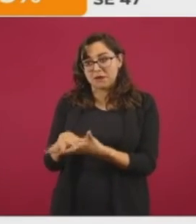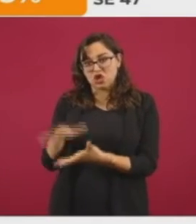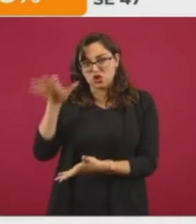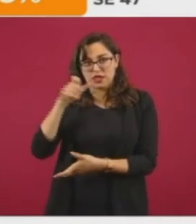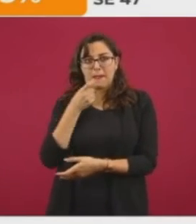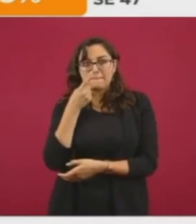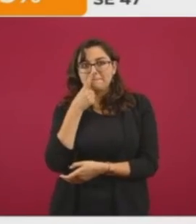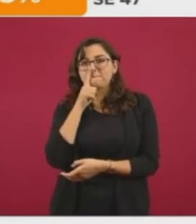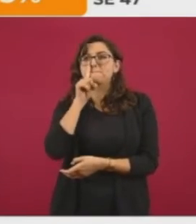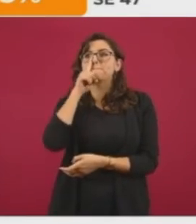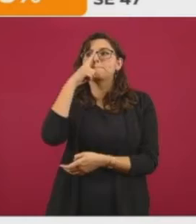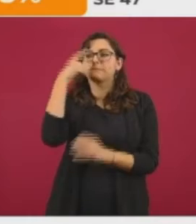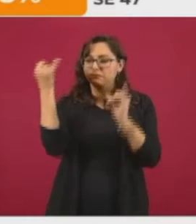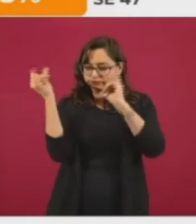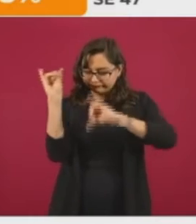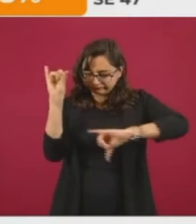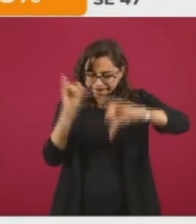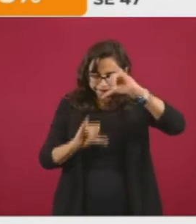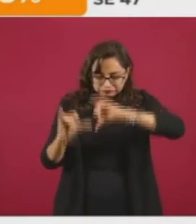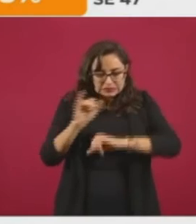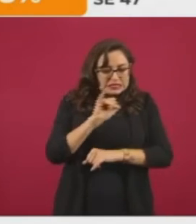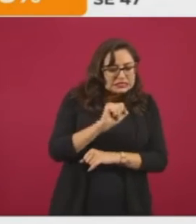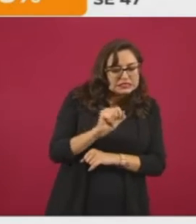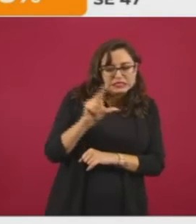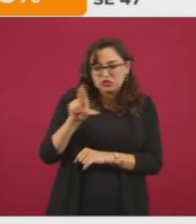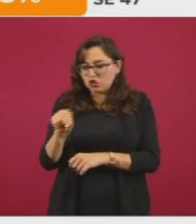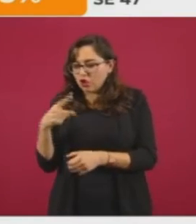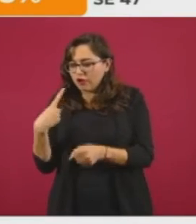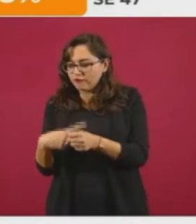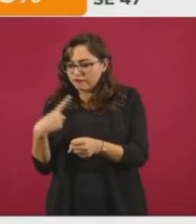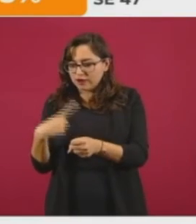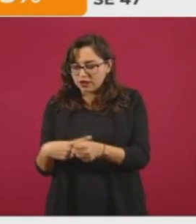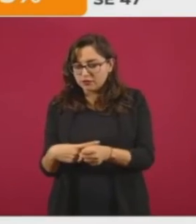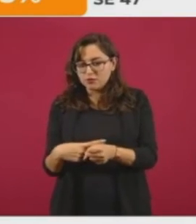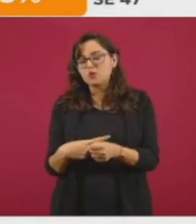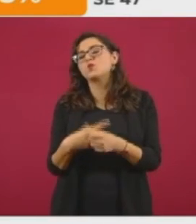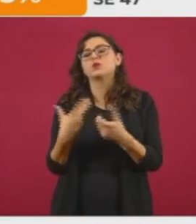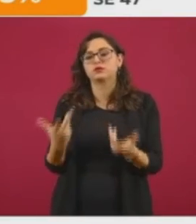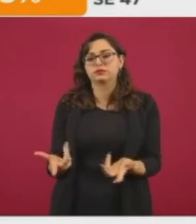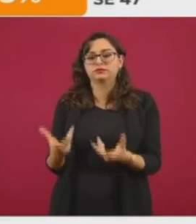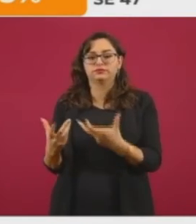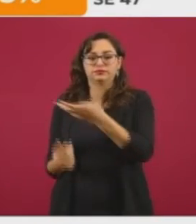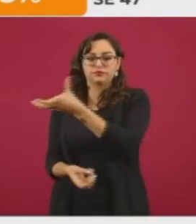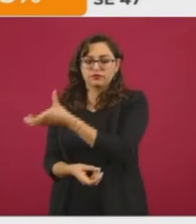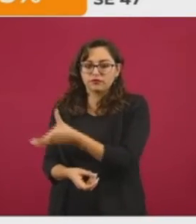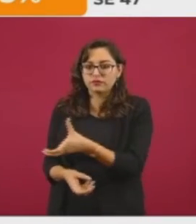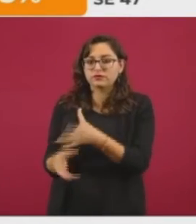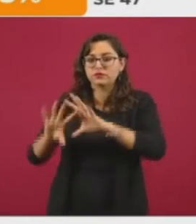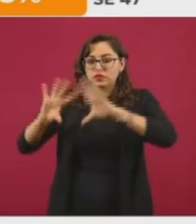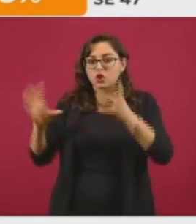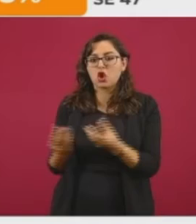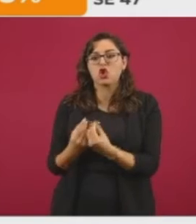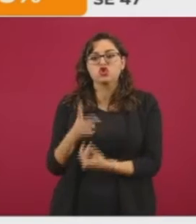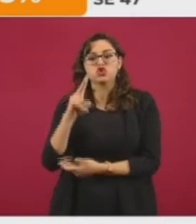muestra para detectar el virus SARS-CoV-2. Es un total de